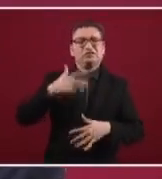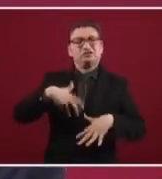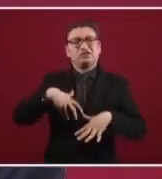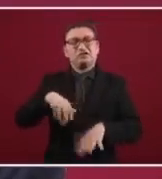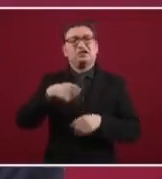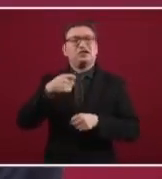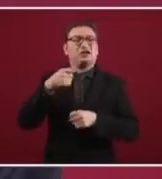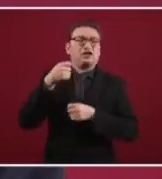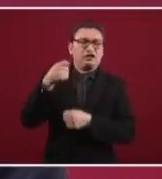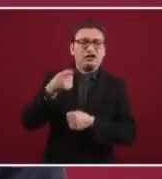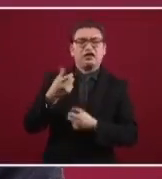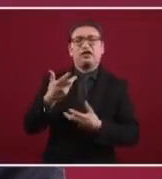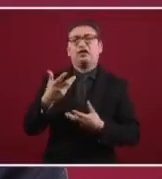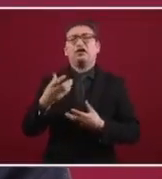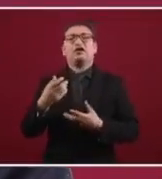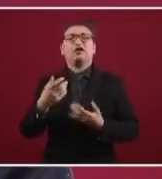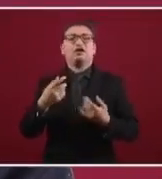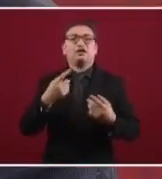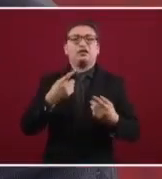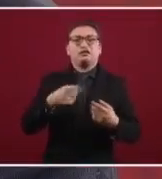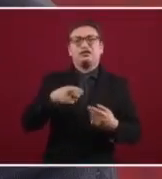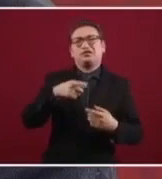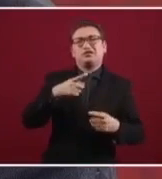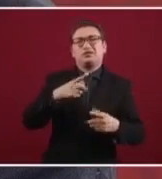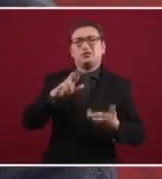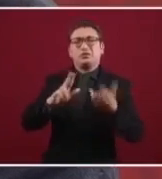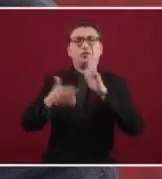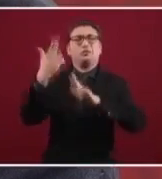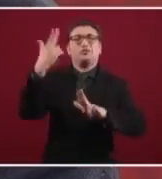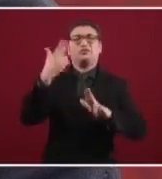huelgas, con protestas,